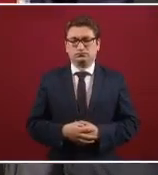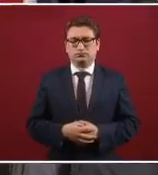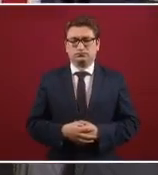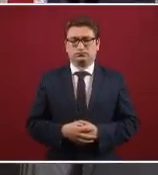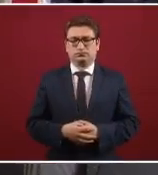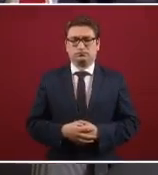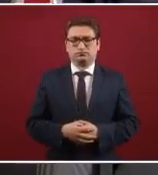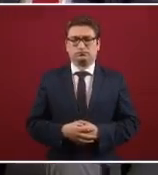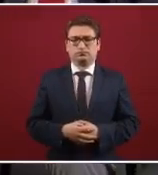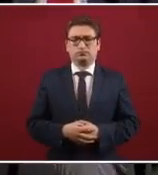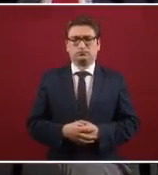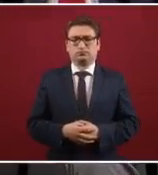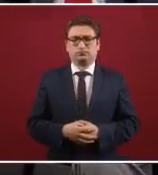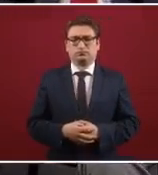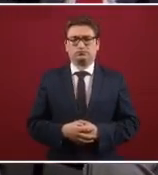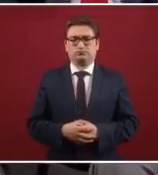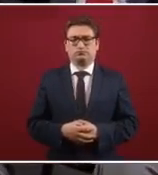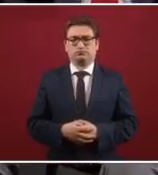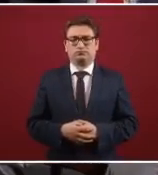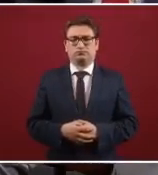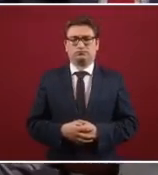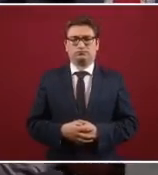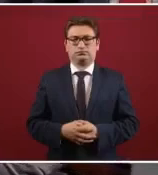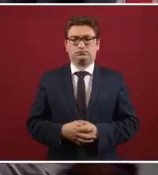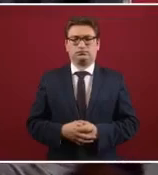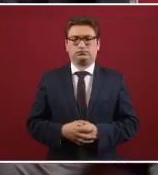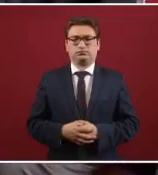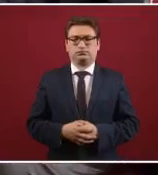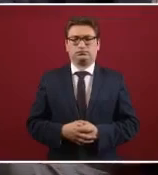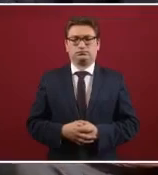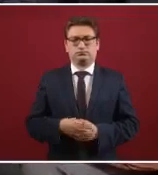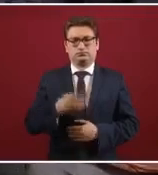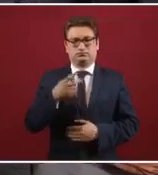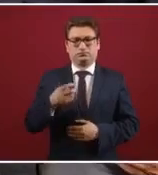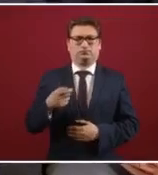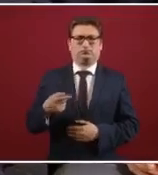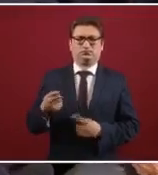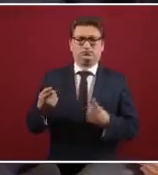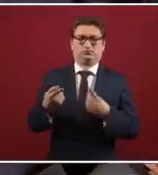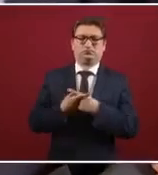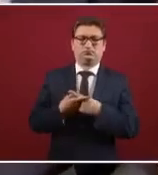es no solo una contradicción